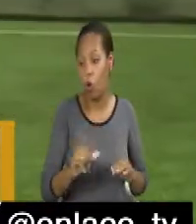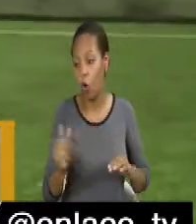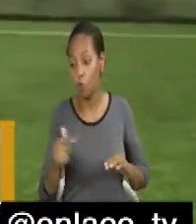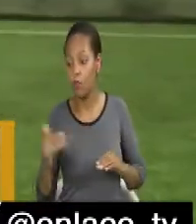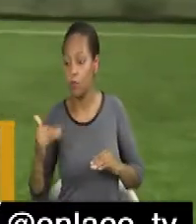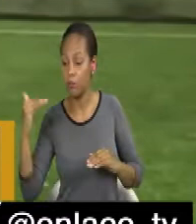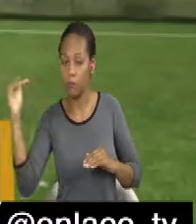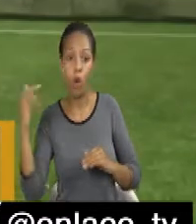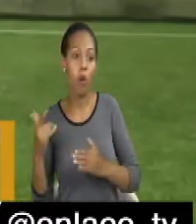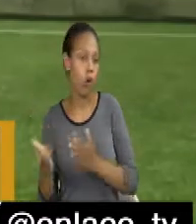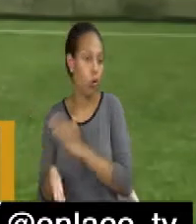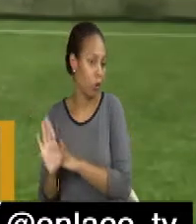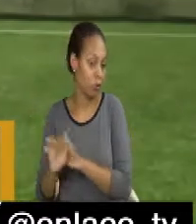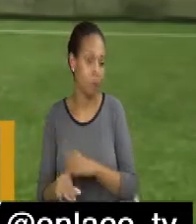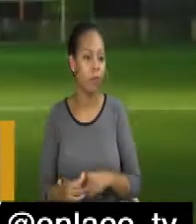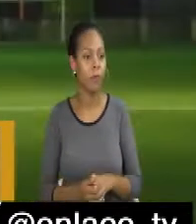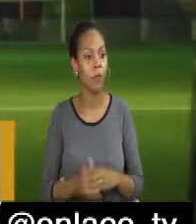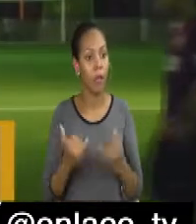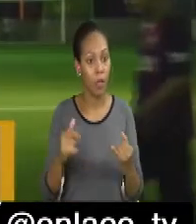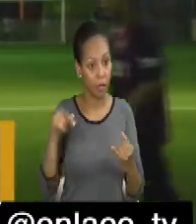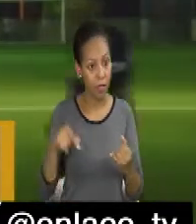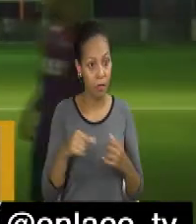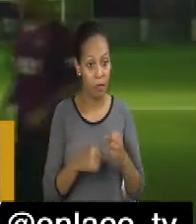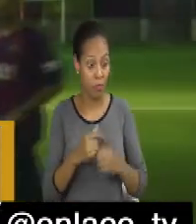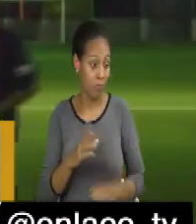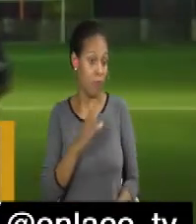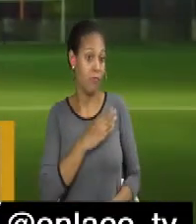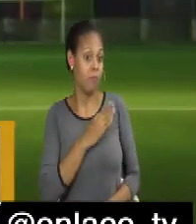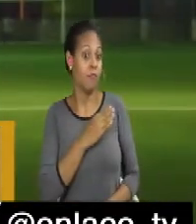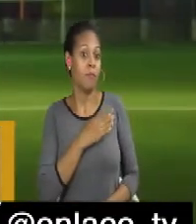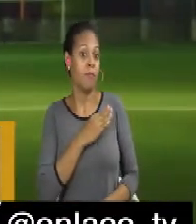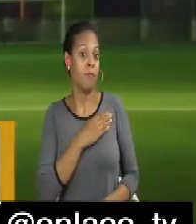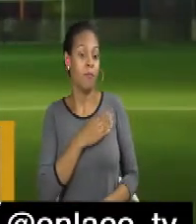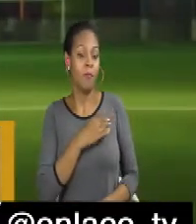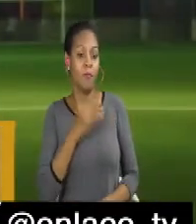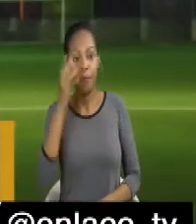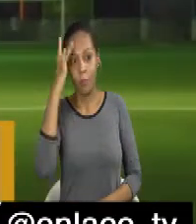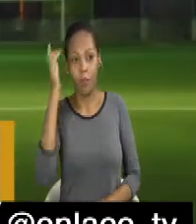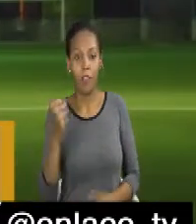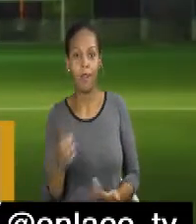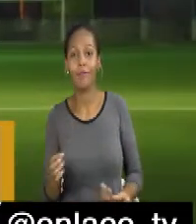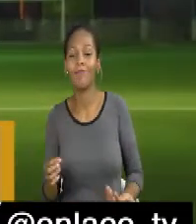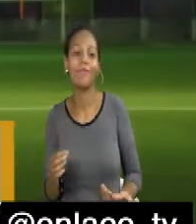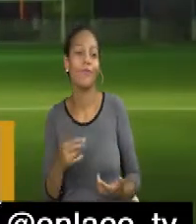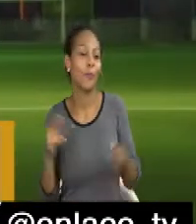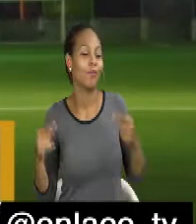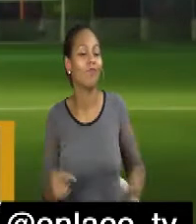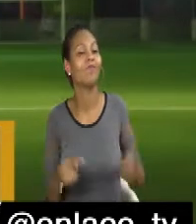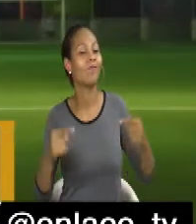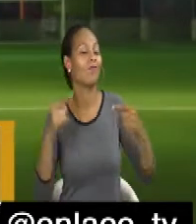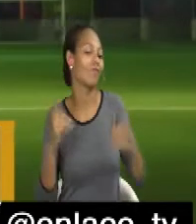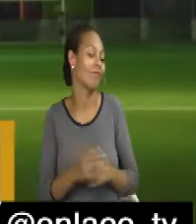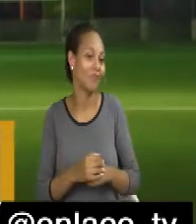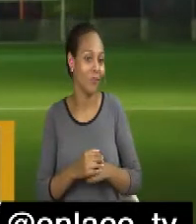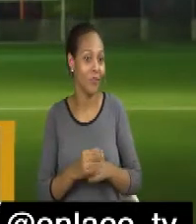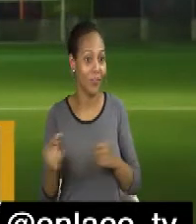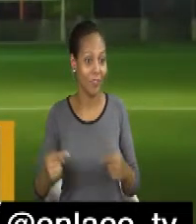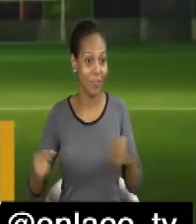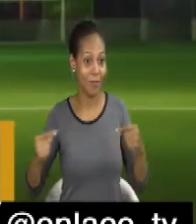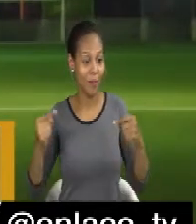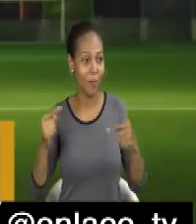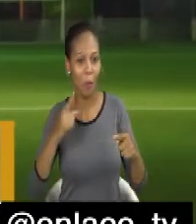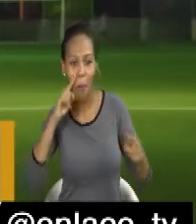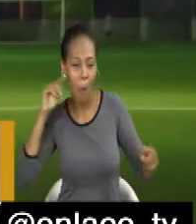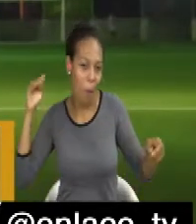avanzados. Esta temporada los muchachos están un poco más entusiasmados porque esta es un torneo, una competencia más enfocada